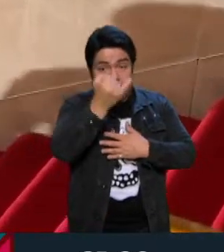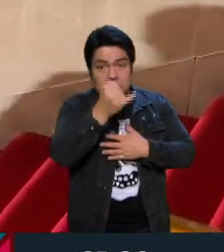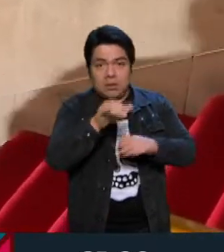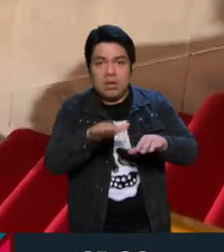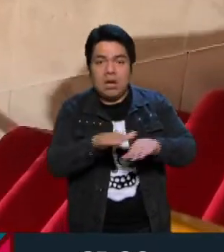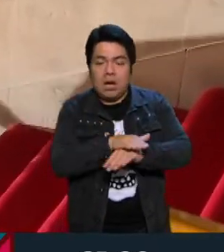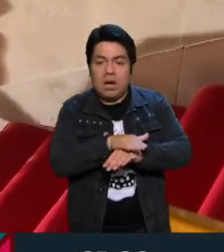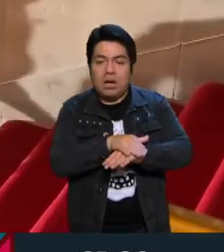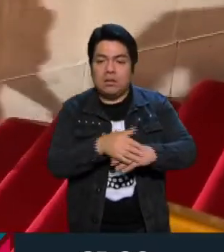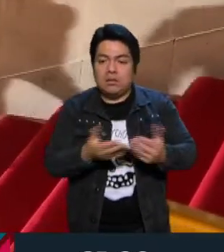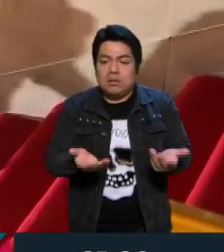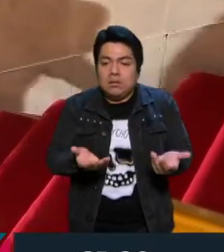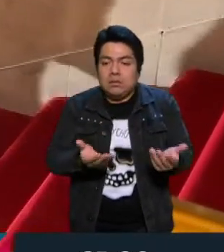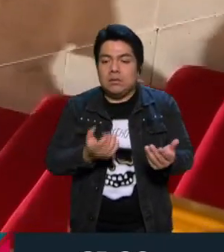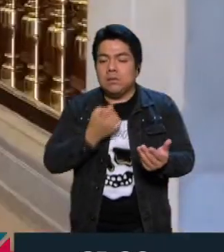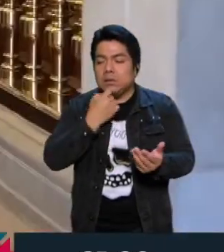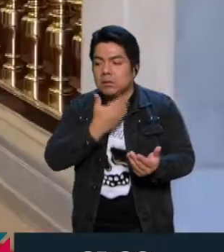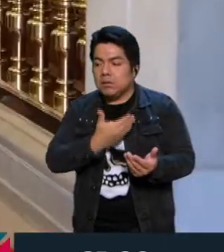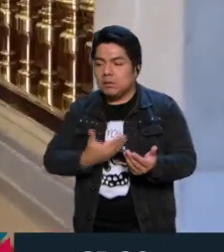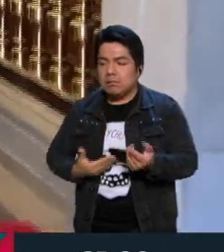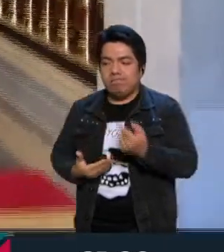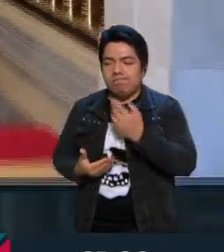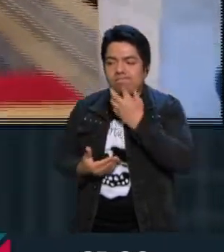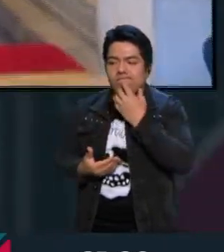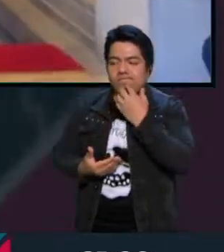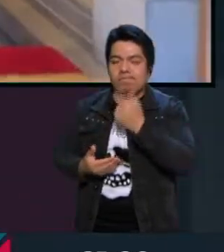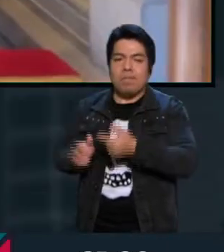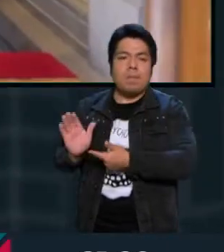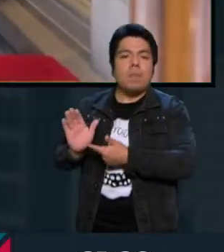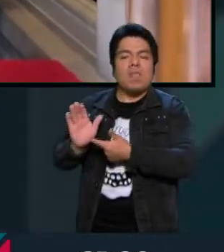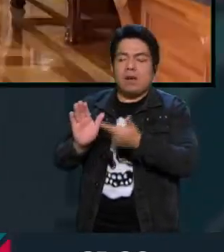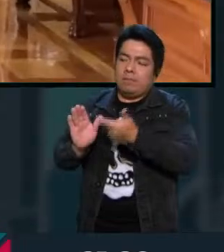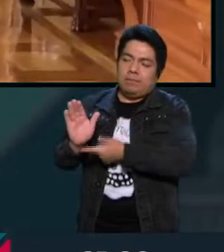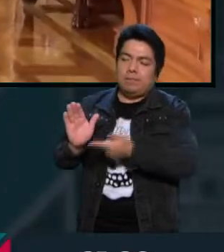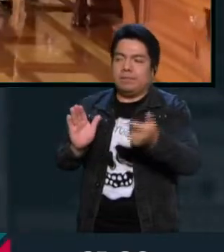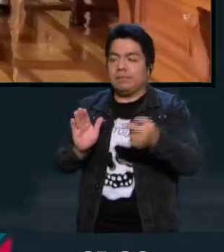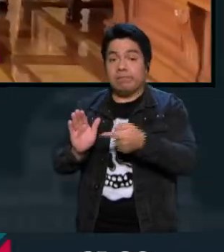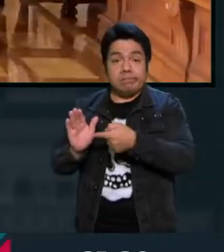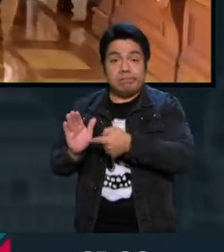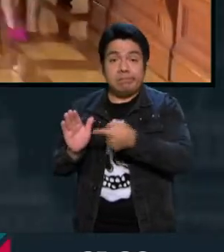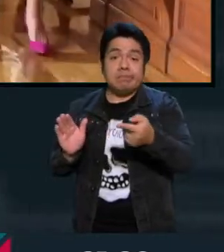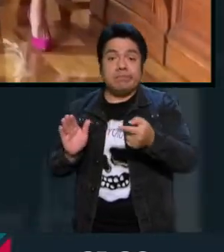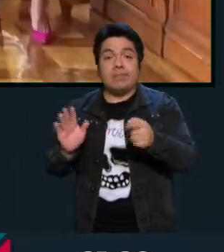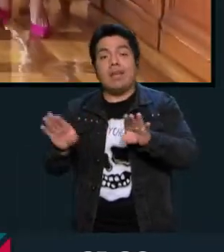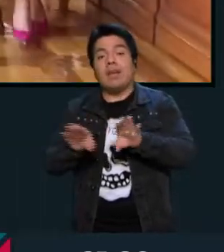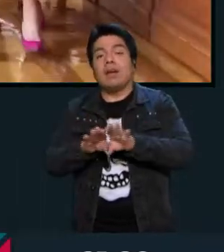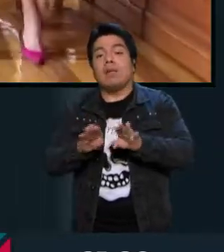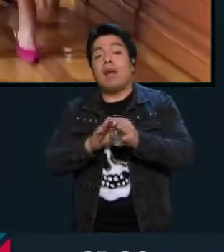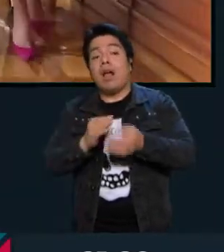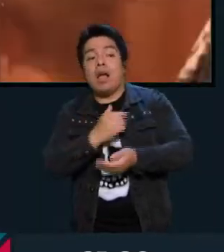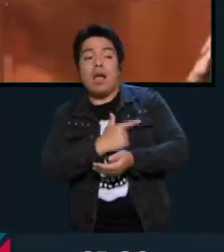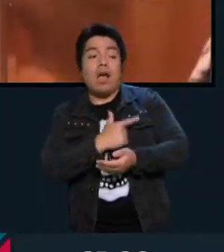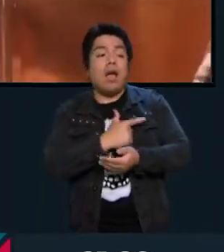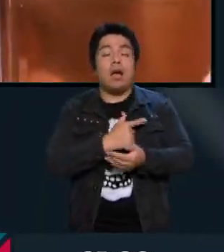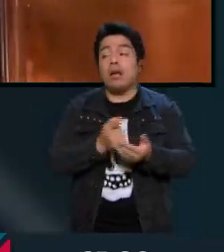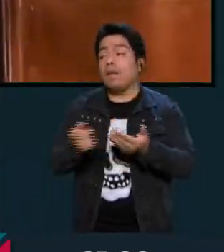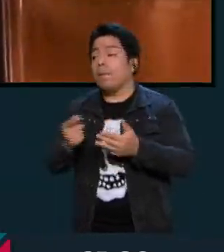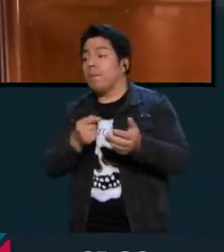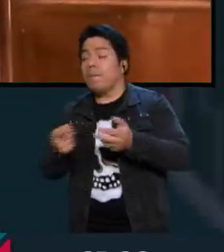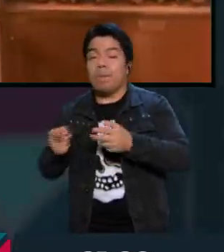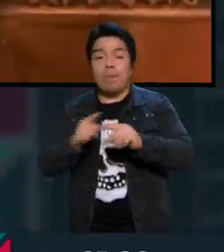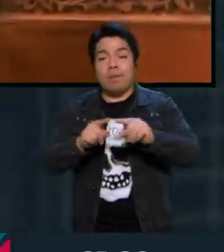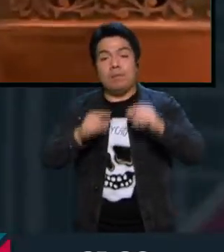Salazar, López Obrador dice, pues a este lo voy a exhibir, lo voy a hacer ver como el injerencista que trae cada